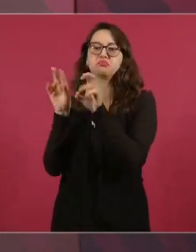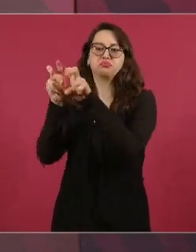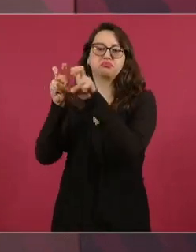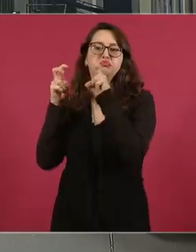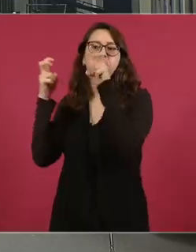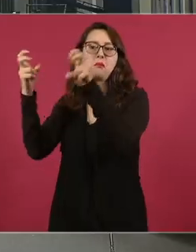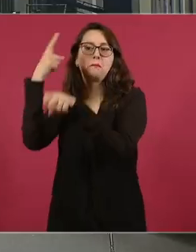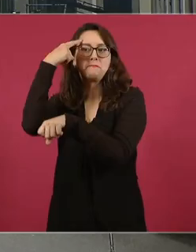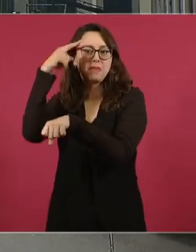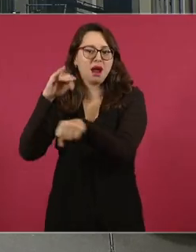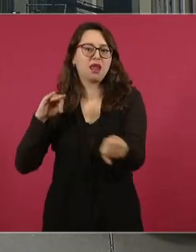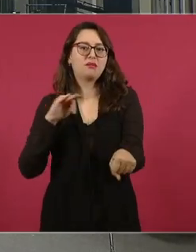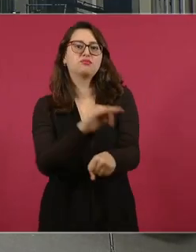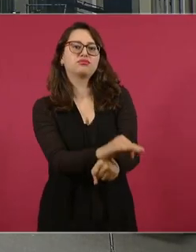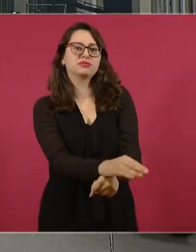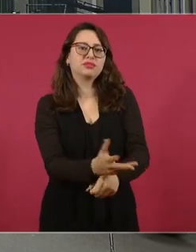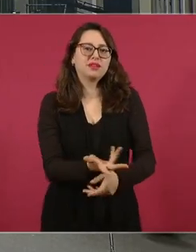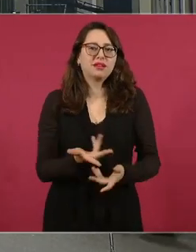hubiésemos nosotros